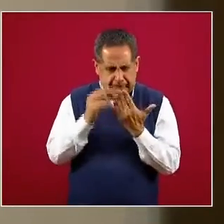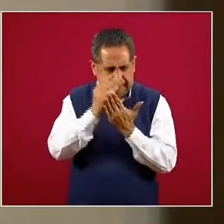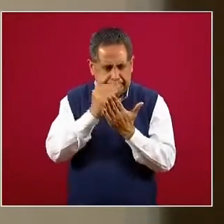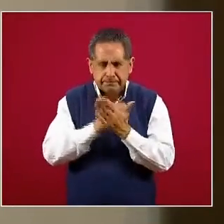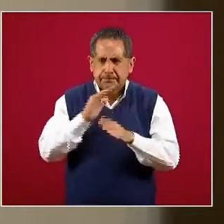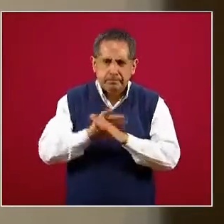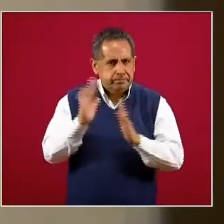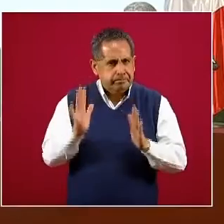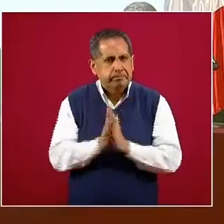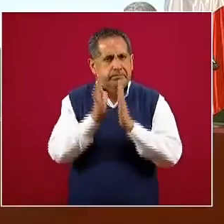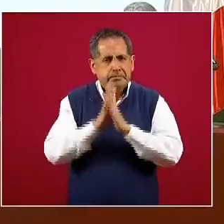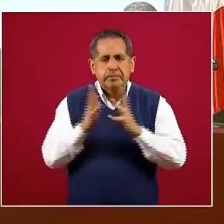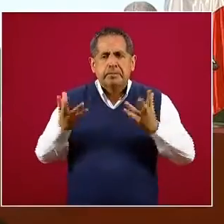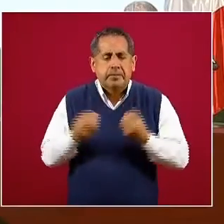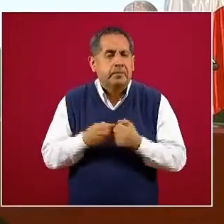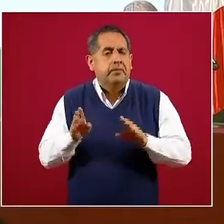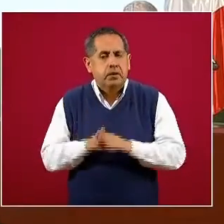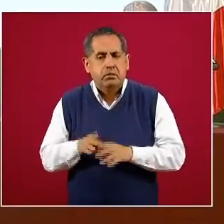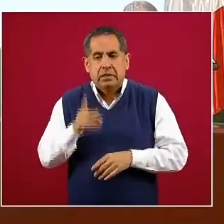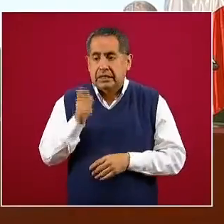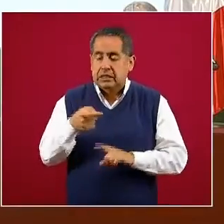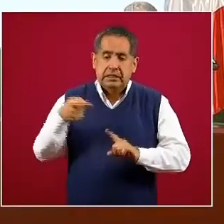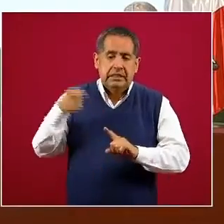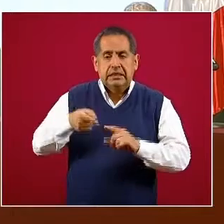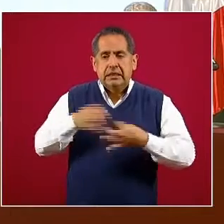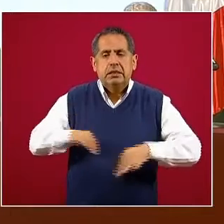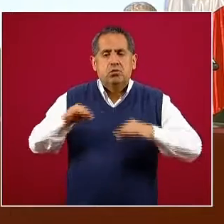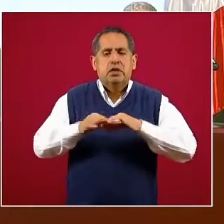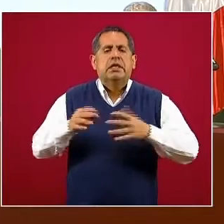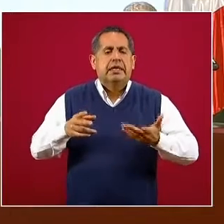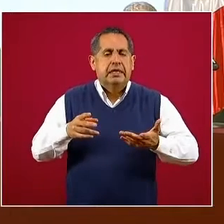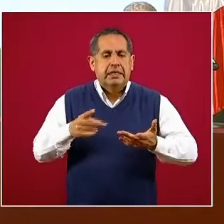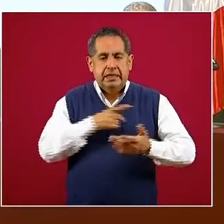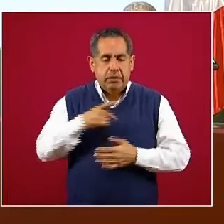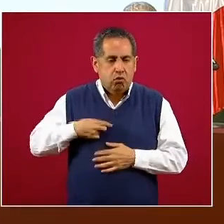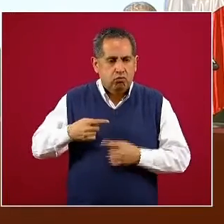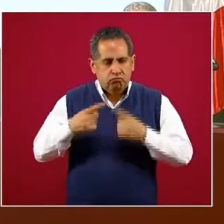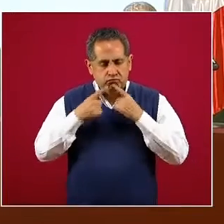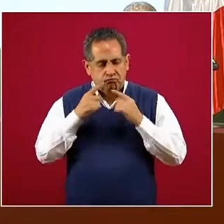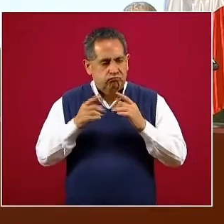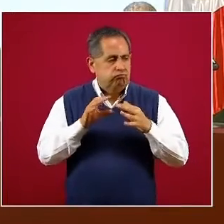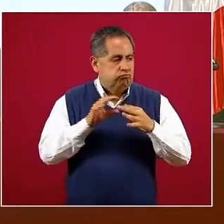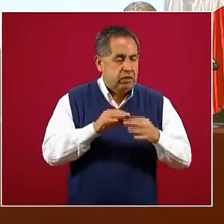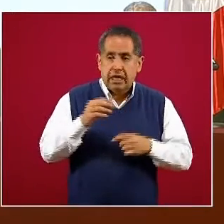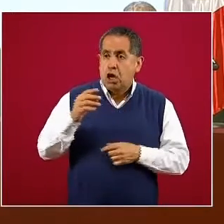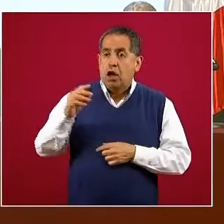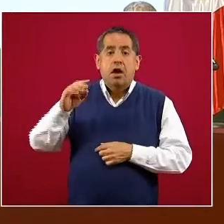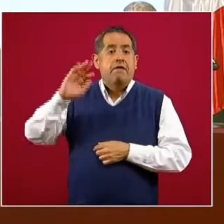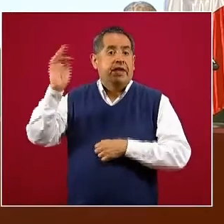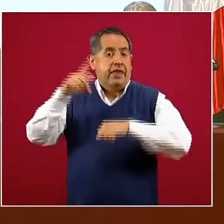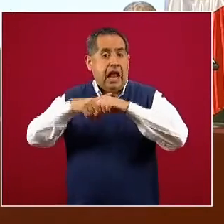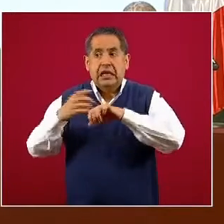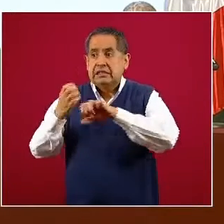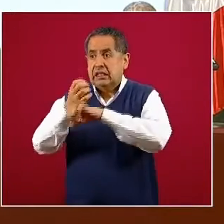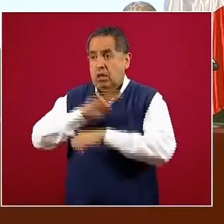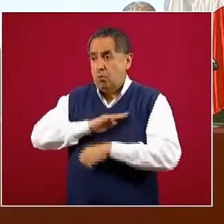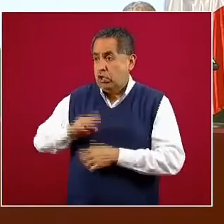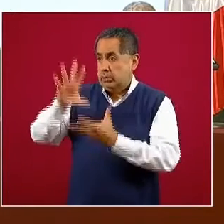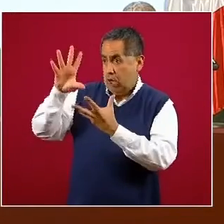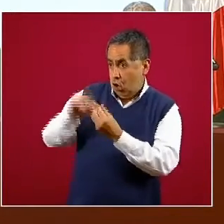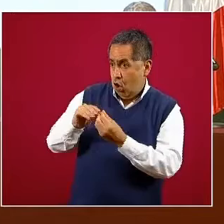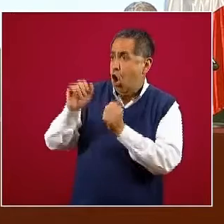sector agroalimentario del Estado. Muchas gracias. Gracias, Víctor Suárez, subsecretario de Agricultura. Le pedimos al